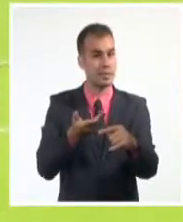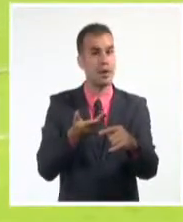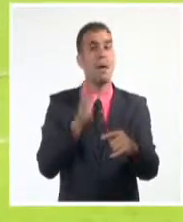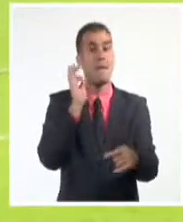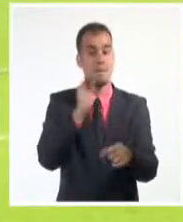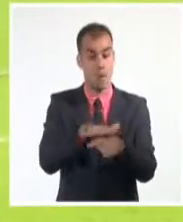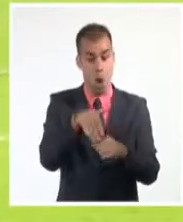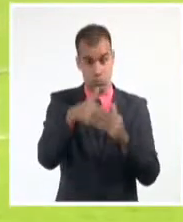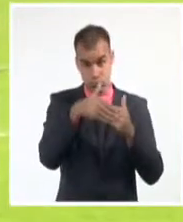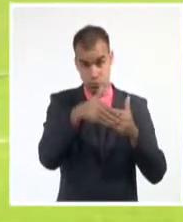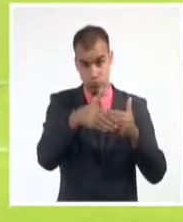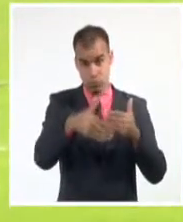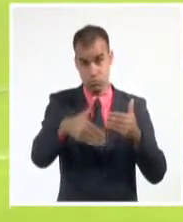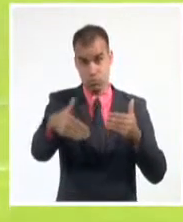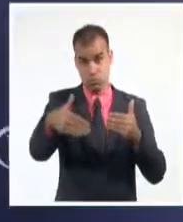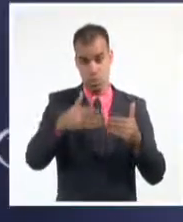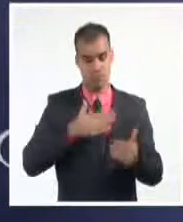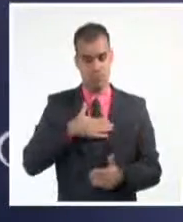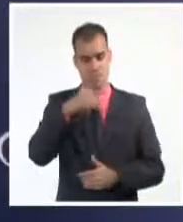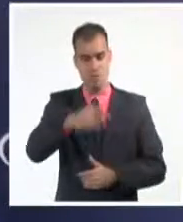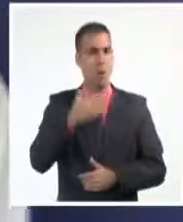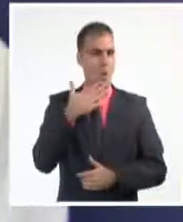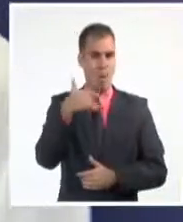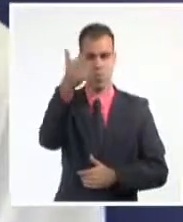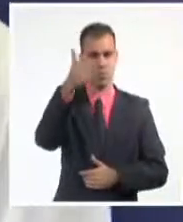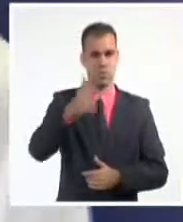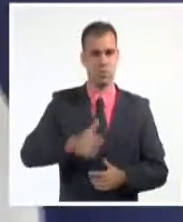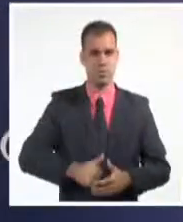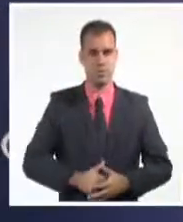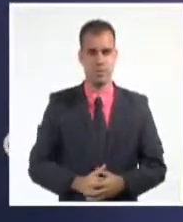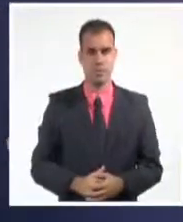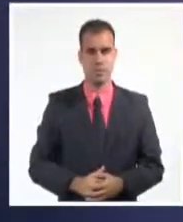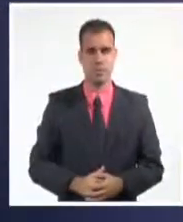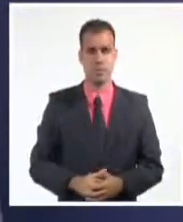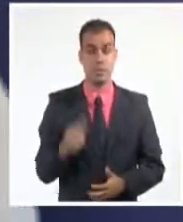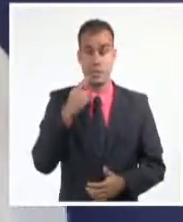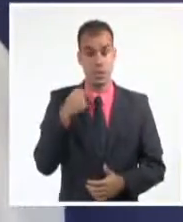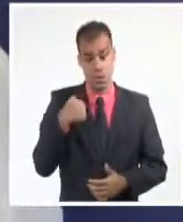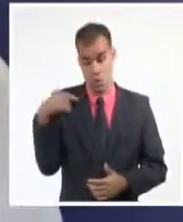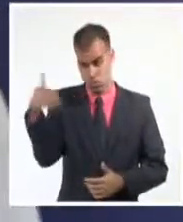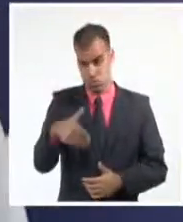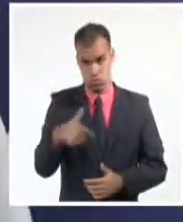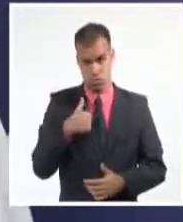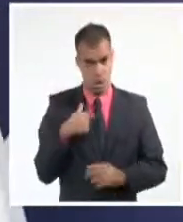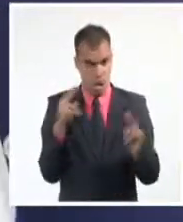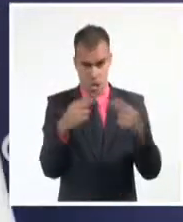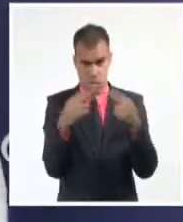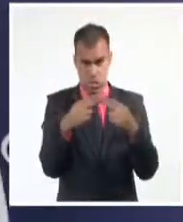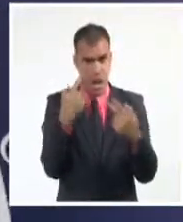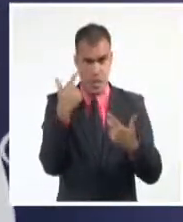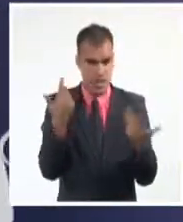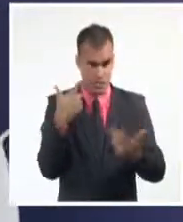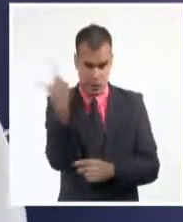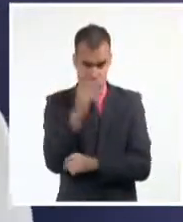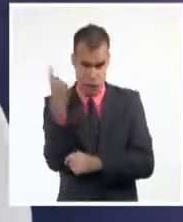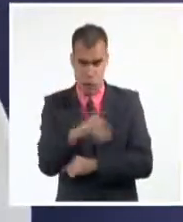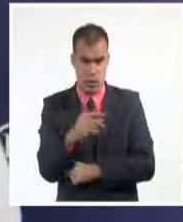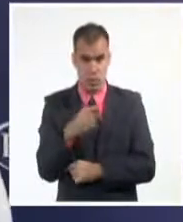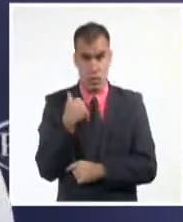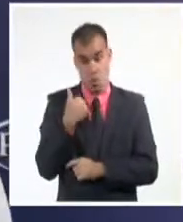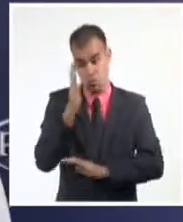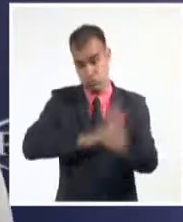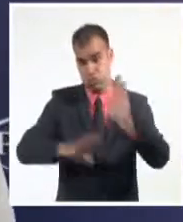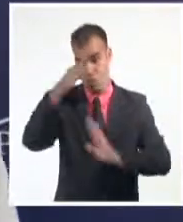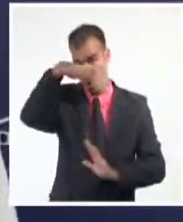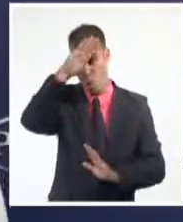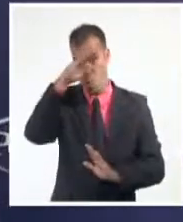se convierte en su marca personal. Yo vine aquí a darlo todo, a competir súper bien, a representar a mi país, a